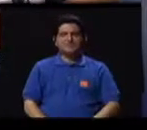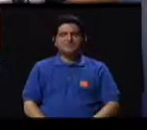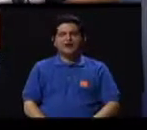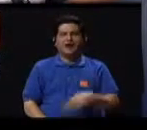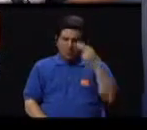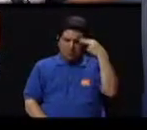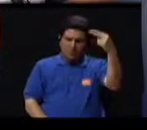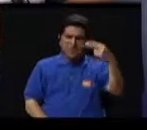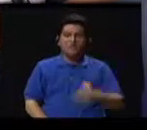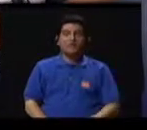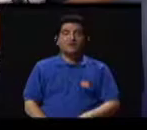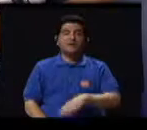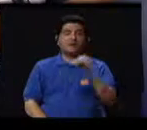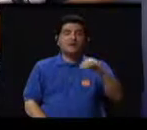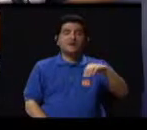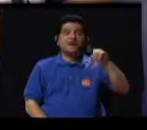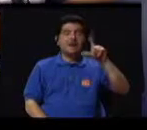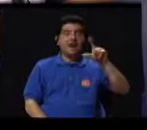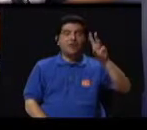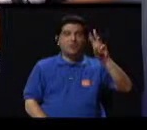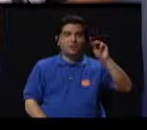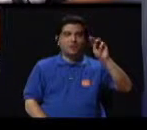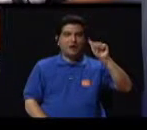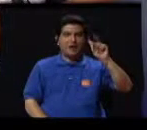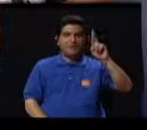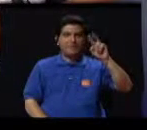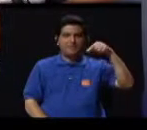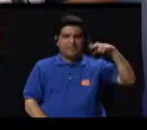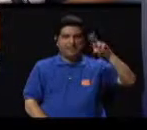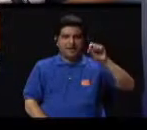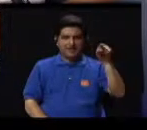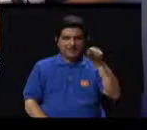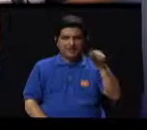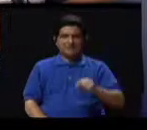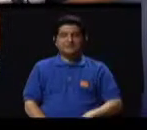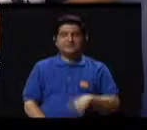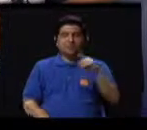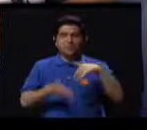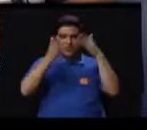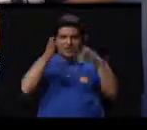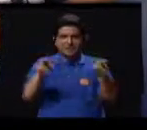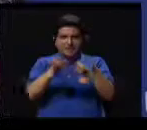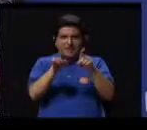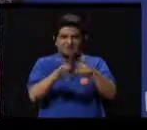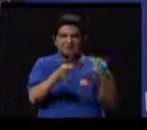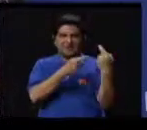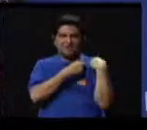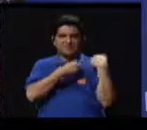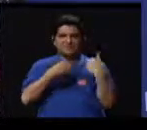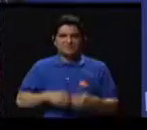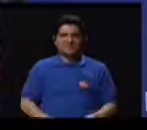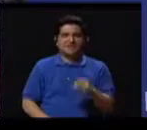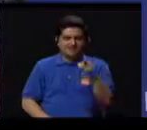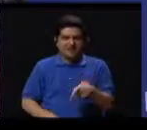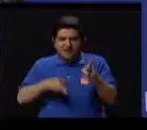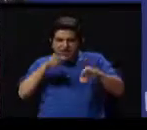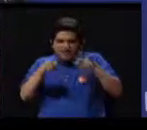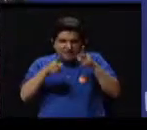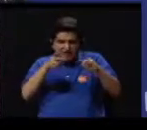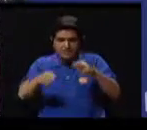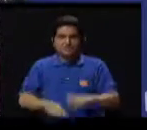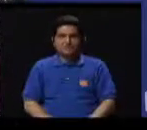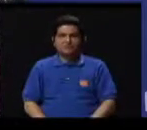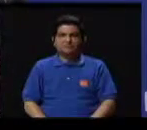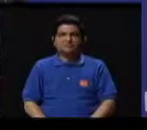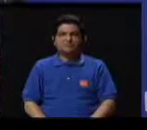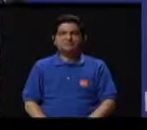gracias, Sonia. Y Laura Márquez Massino, que es una de las estudiantes del curso, pero además también fue la encargada del montaje, según me dijeron.